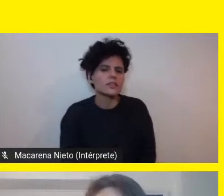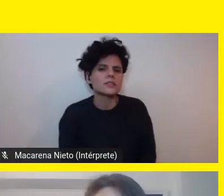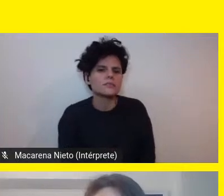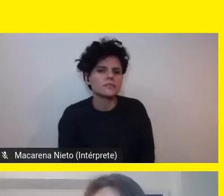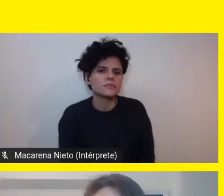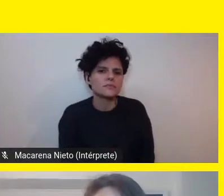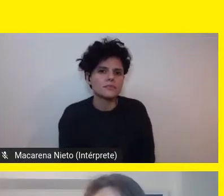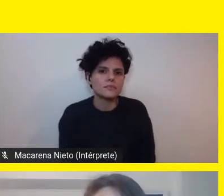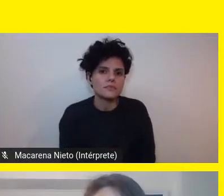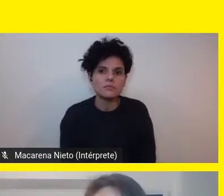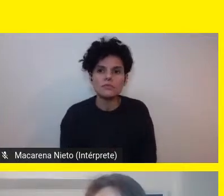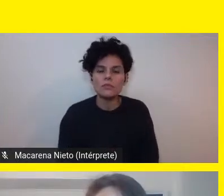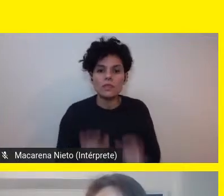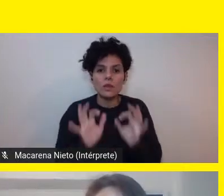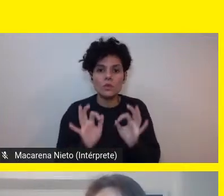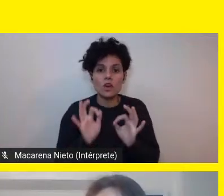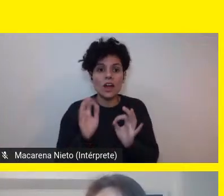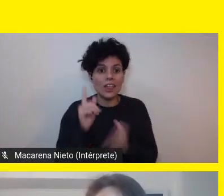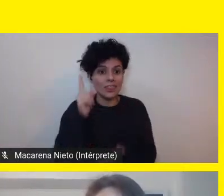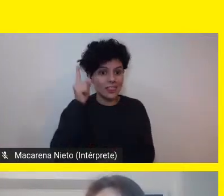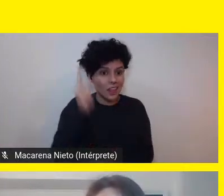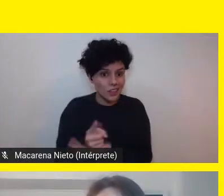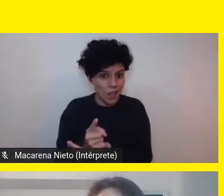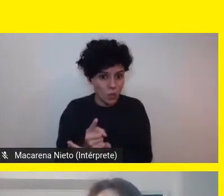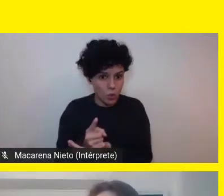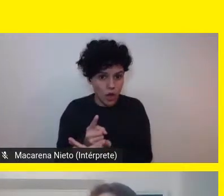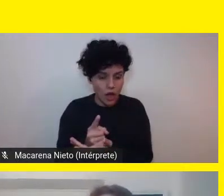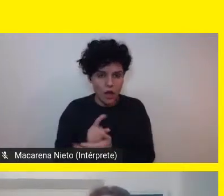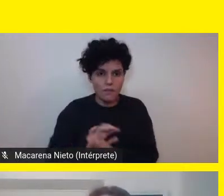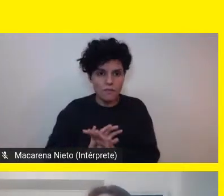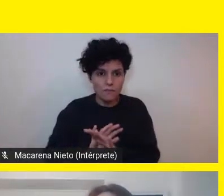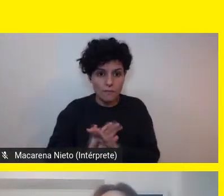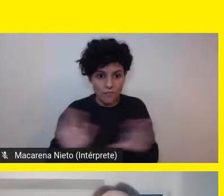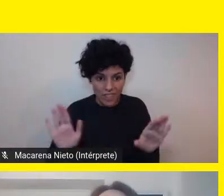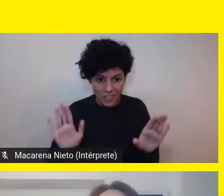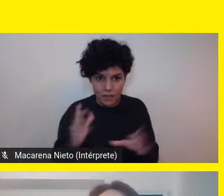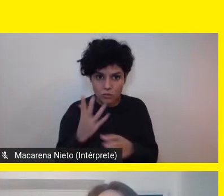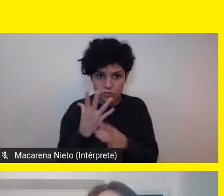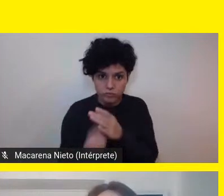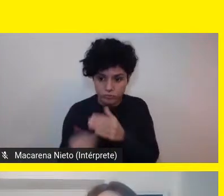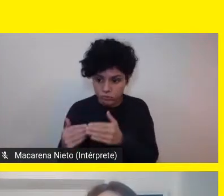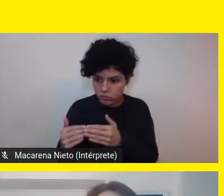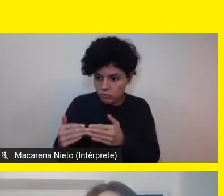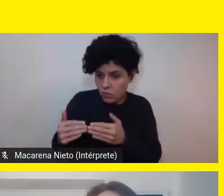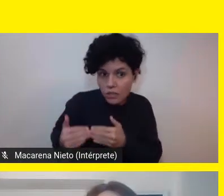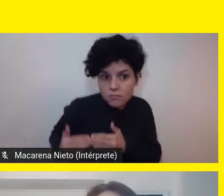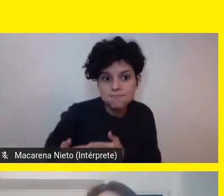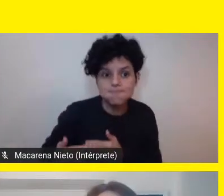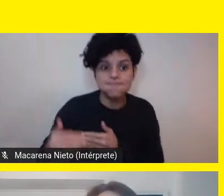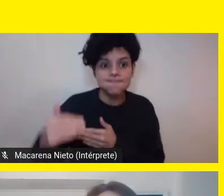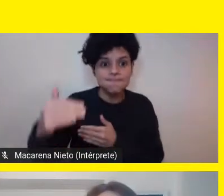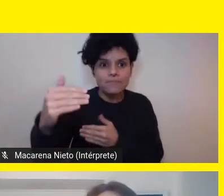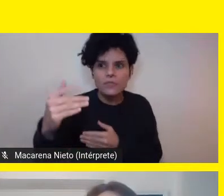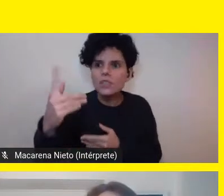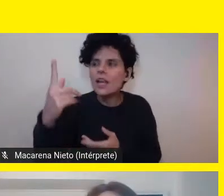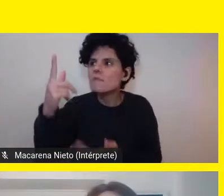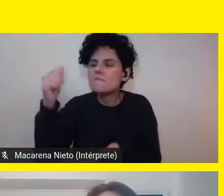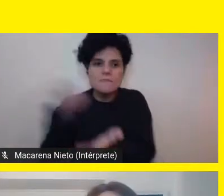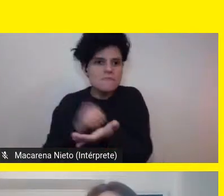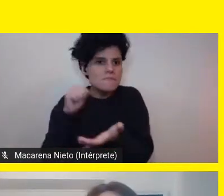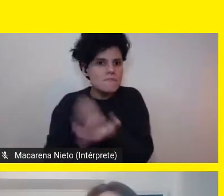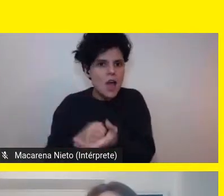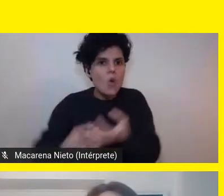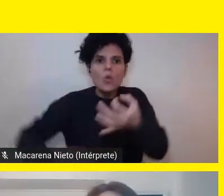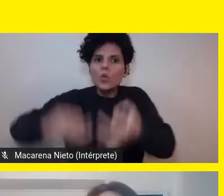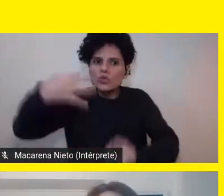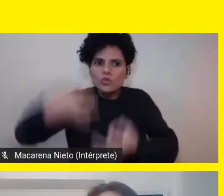inmediatamente después de la dictadura, lo primero fue pedir justicia por los detenidos y detenidas desaparecidas, por los diputados